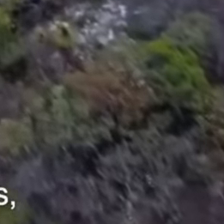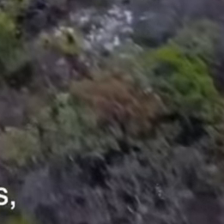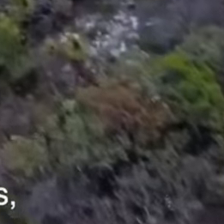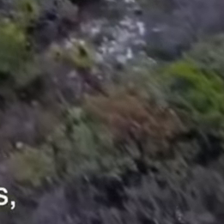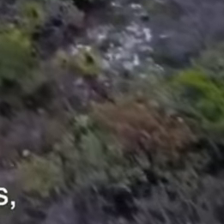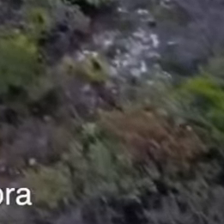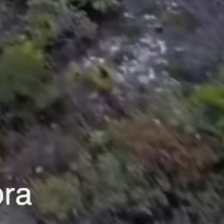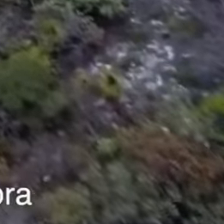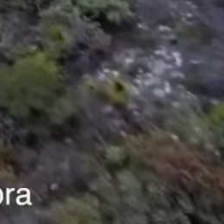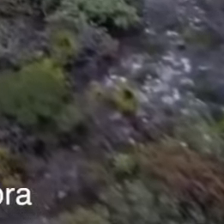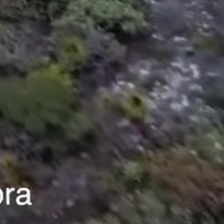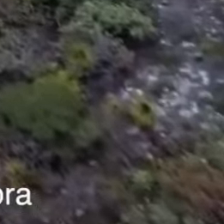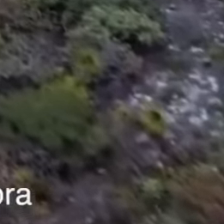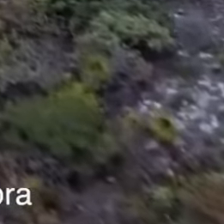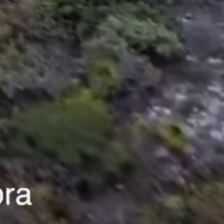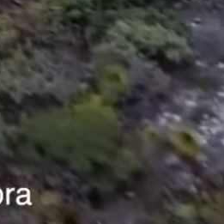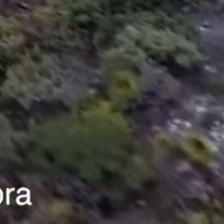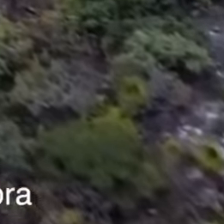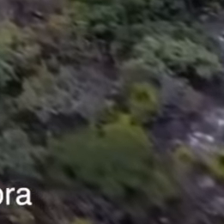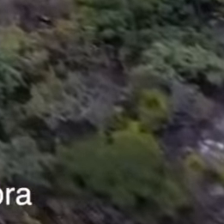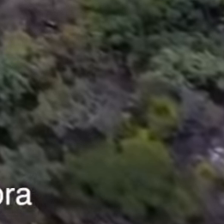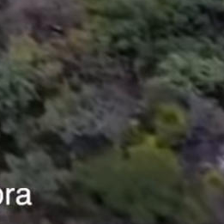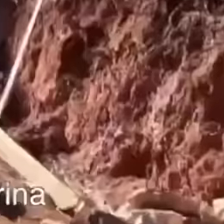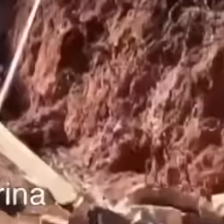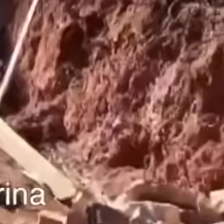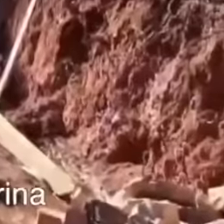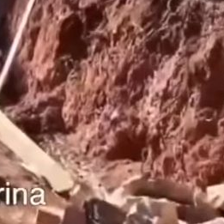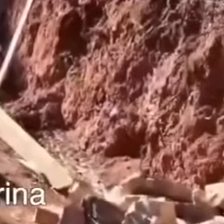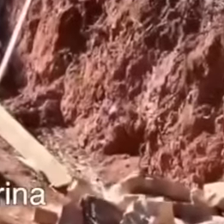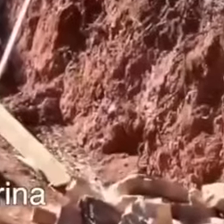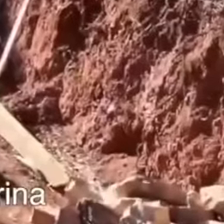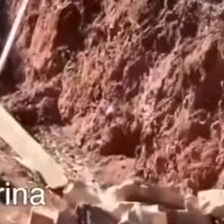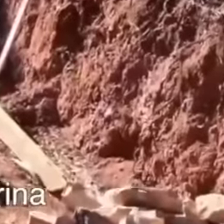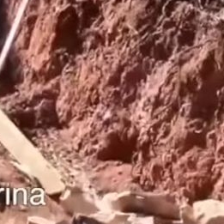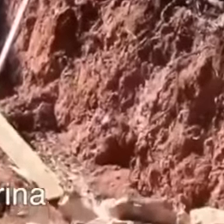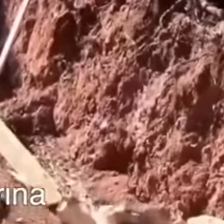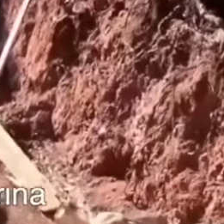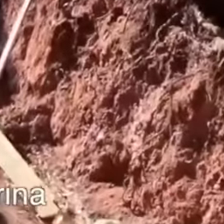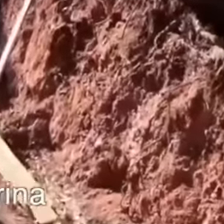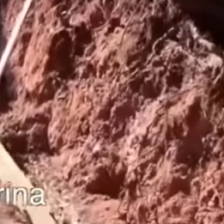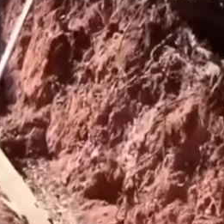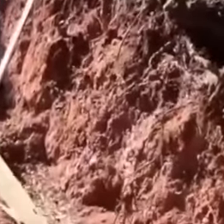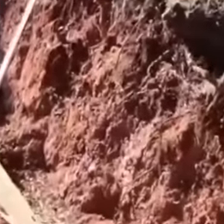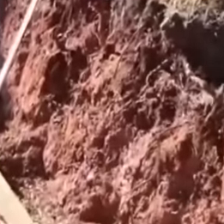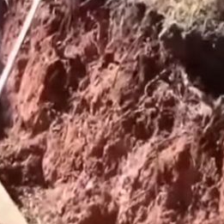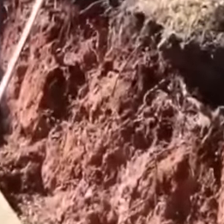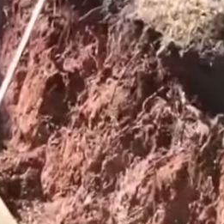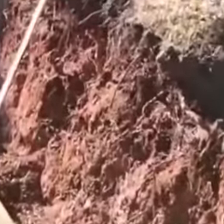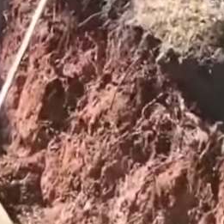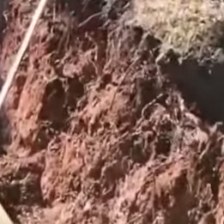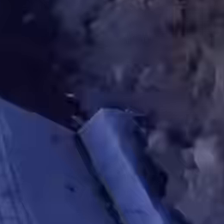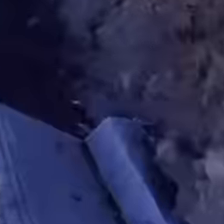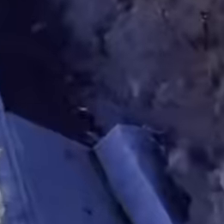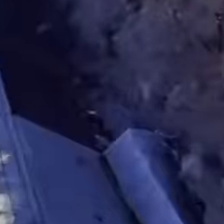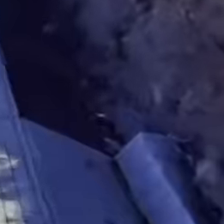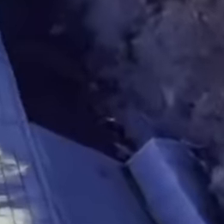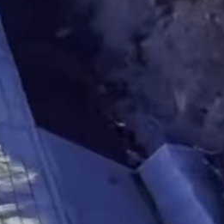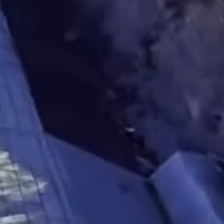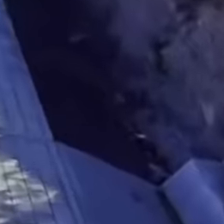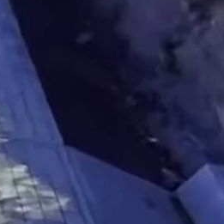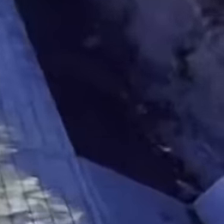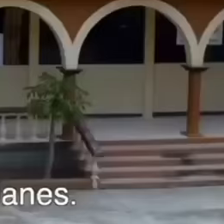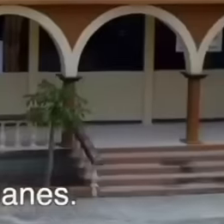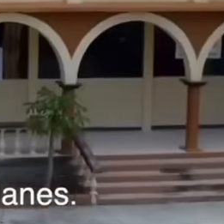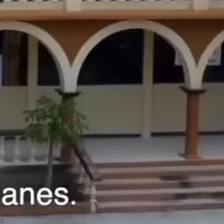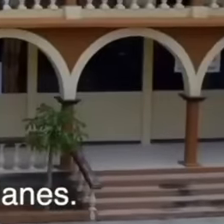de Pueblos Indígenas y al Programa de Caminos de Mano de Obra, hoy inauguramos el Camino de Santa Catarina en la Sierra Sur del estado, mejorando la